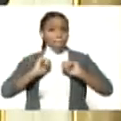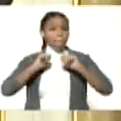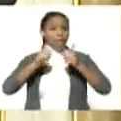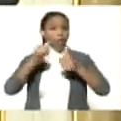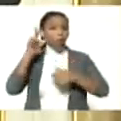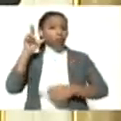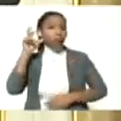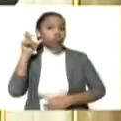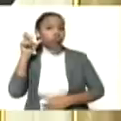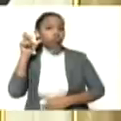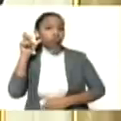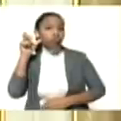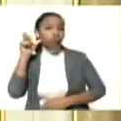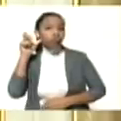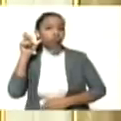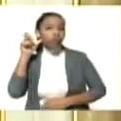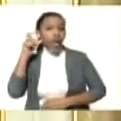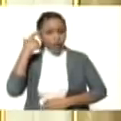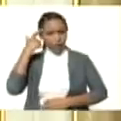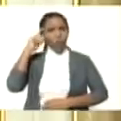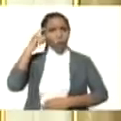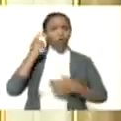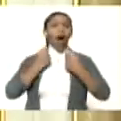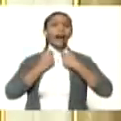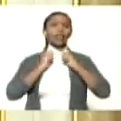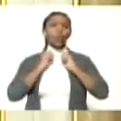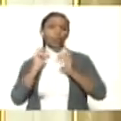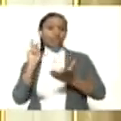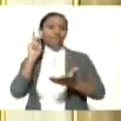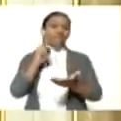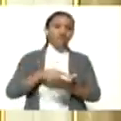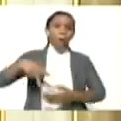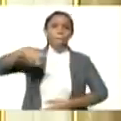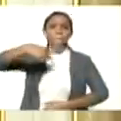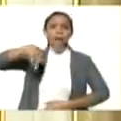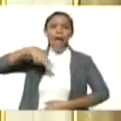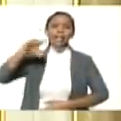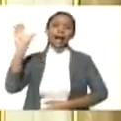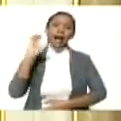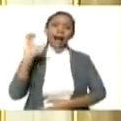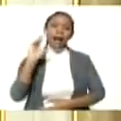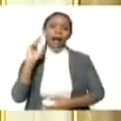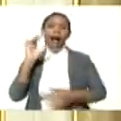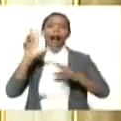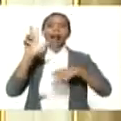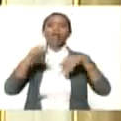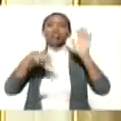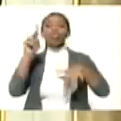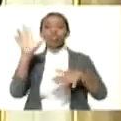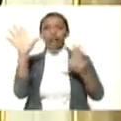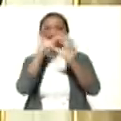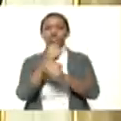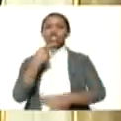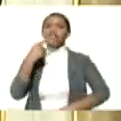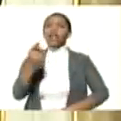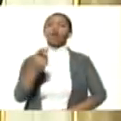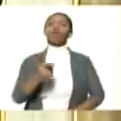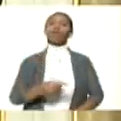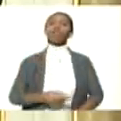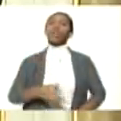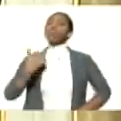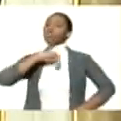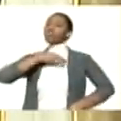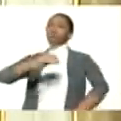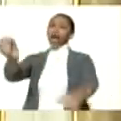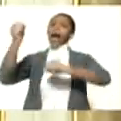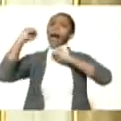Y empezó a sonar. Recuerdo que Aristóbulo llegó a la Plaza Caracas como a las 12 de la noche y dijo: hemos